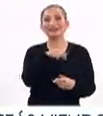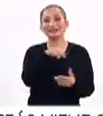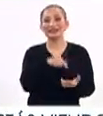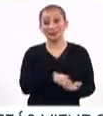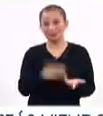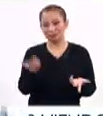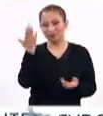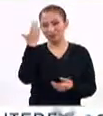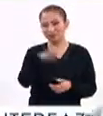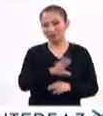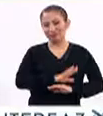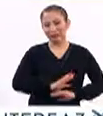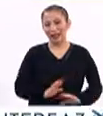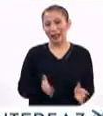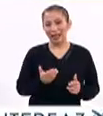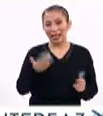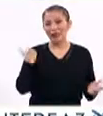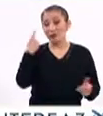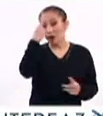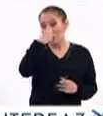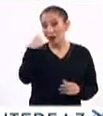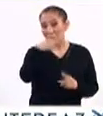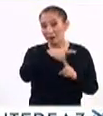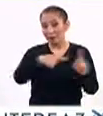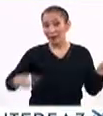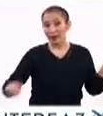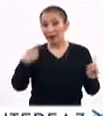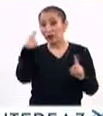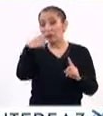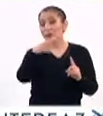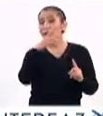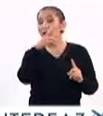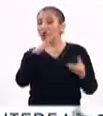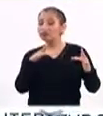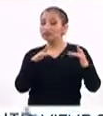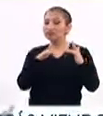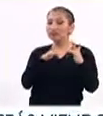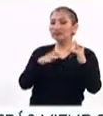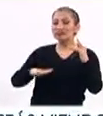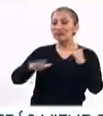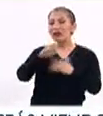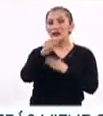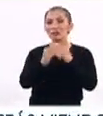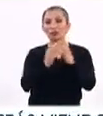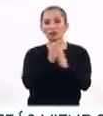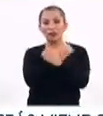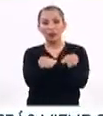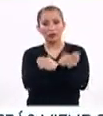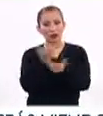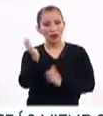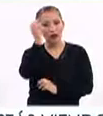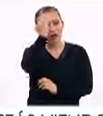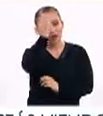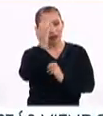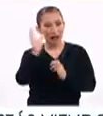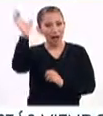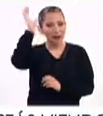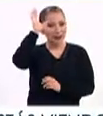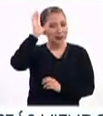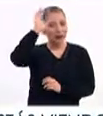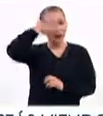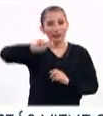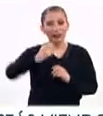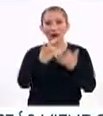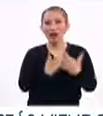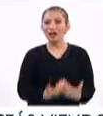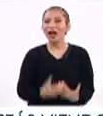programa que, como bien lo saben ya, en hora y media se convierte en su mejor interfaz con el mundo de la educación, del conocimiento, la ciencia, la